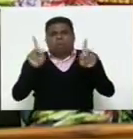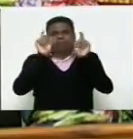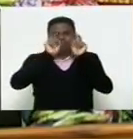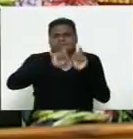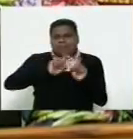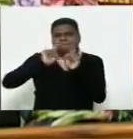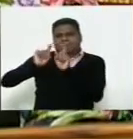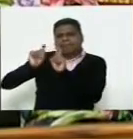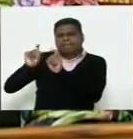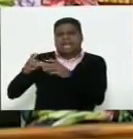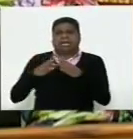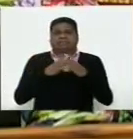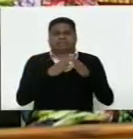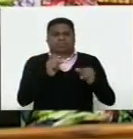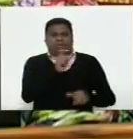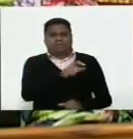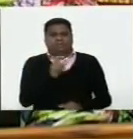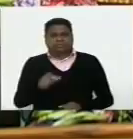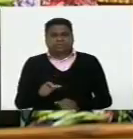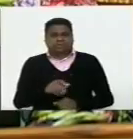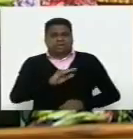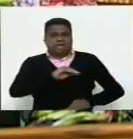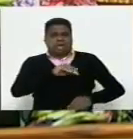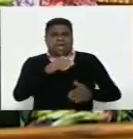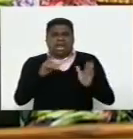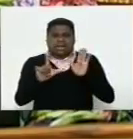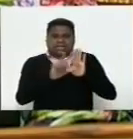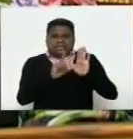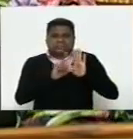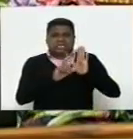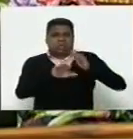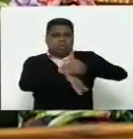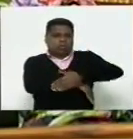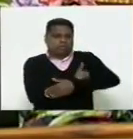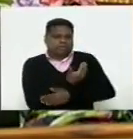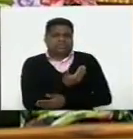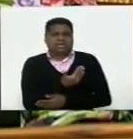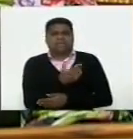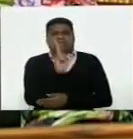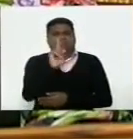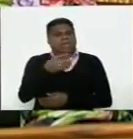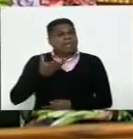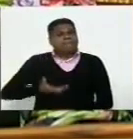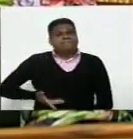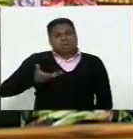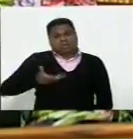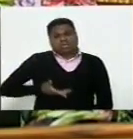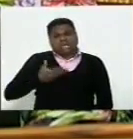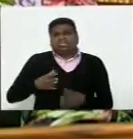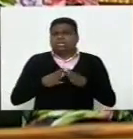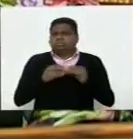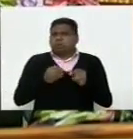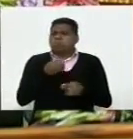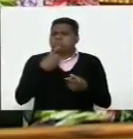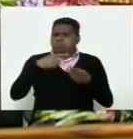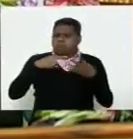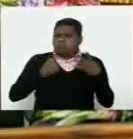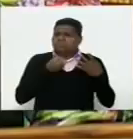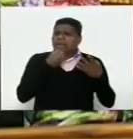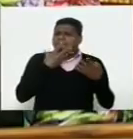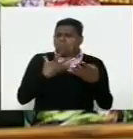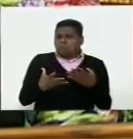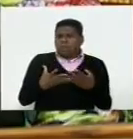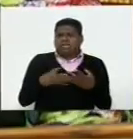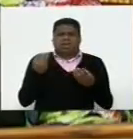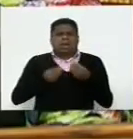educación básica, diversificada y universitaria la importancia y los beneficios de las